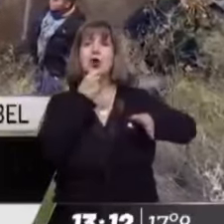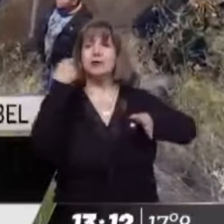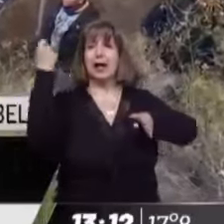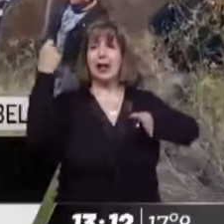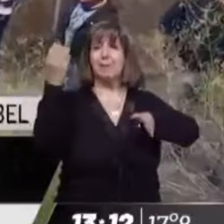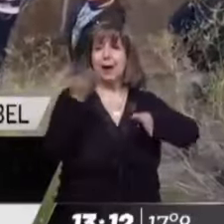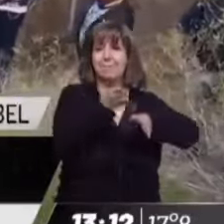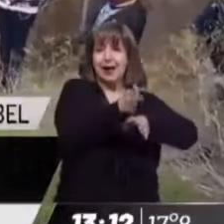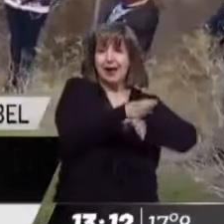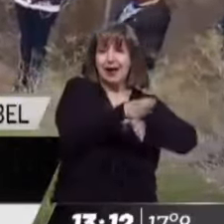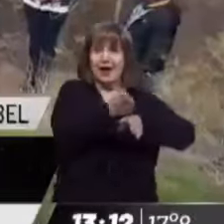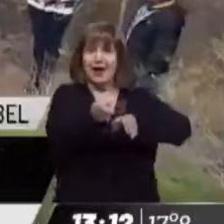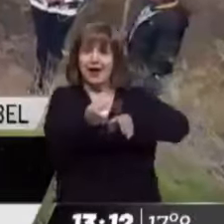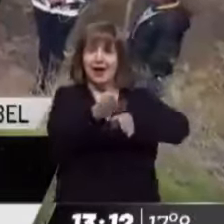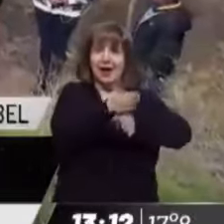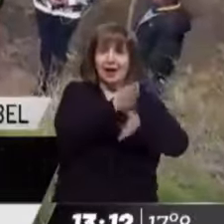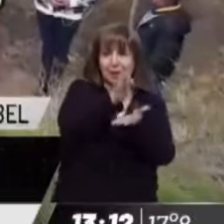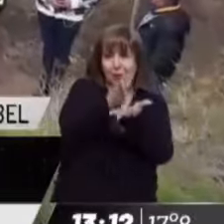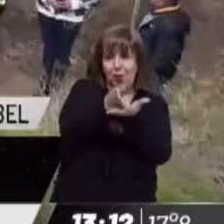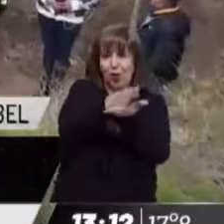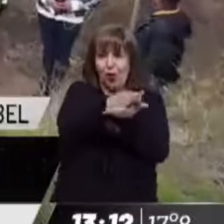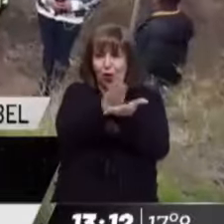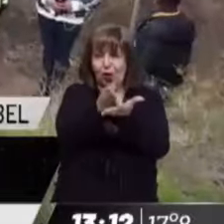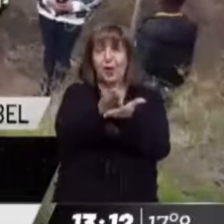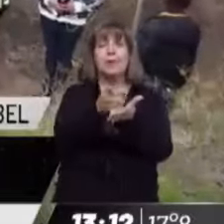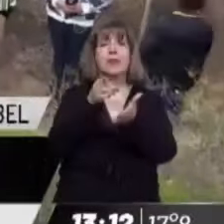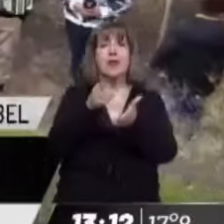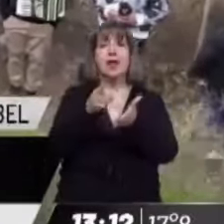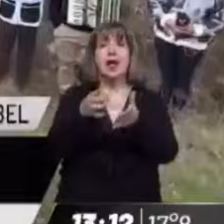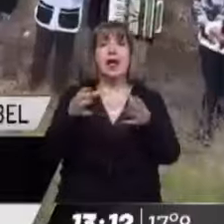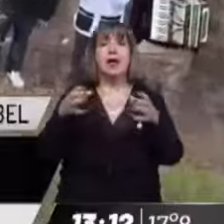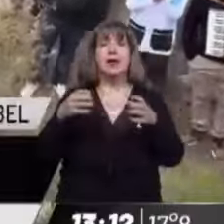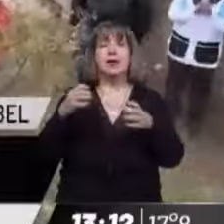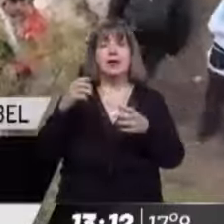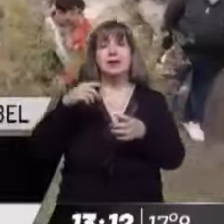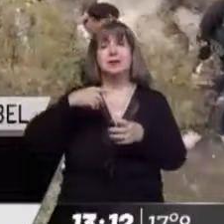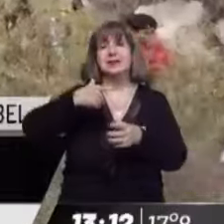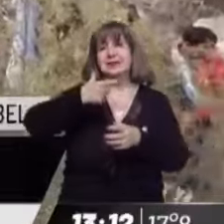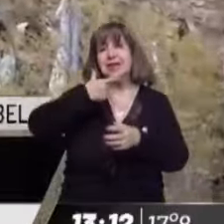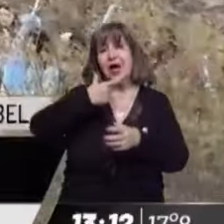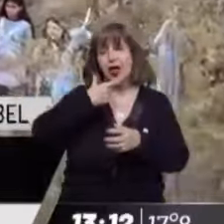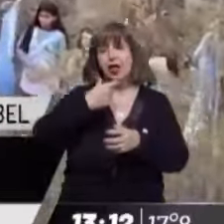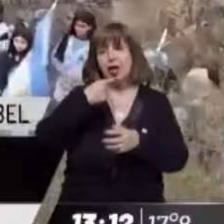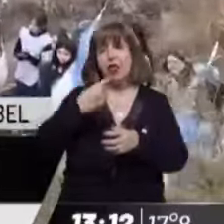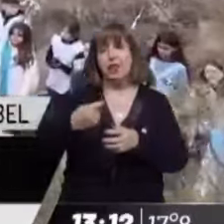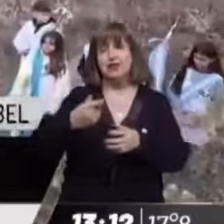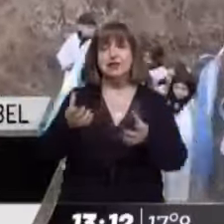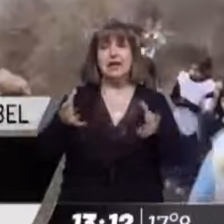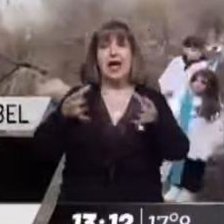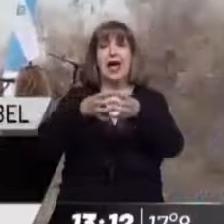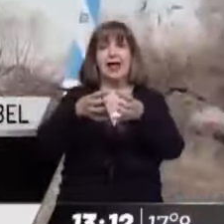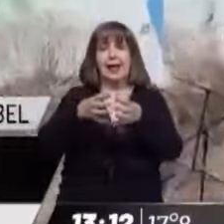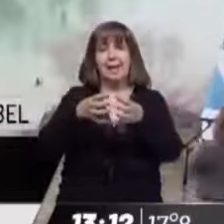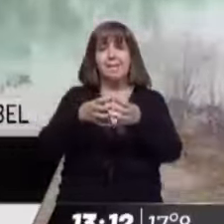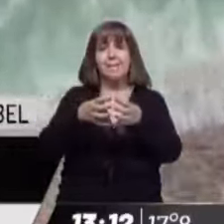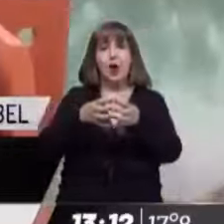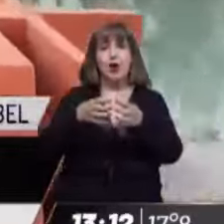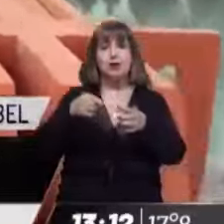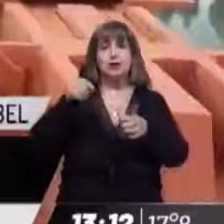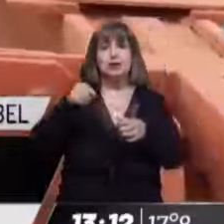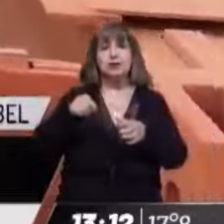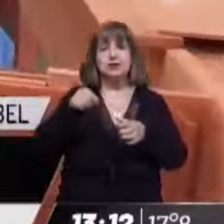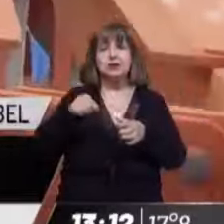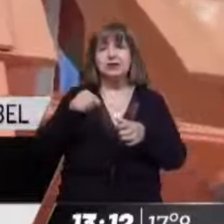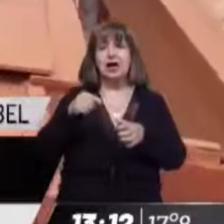Estamos en vivo en La Pampa con este testimonio de Marcela Navarro, todo el equipo del 7, los alumnos jurando la bandera, dándole la espalda al río Atuel, dándole